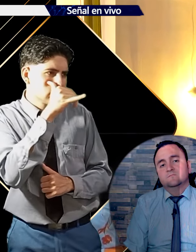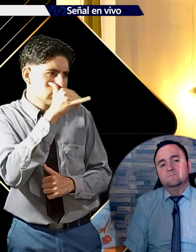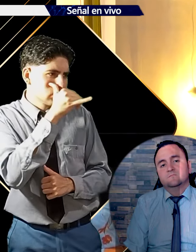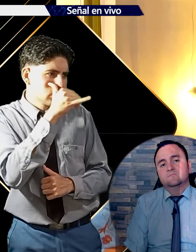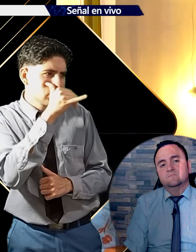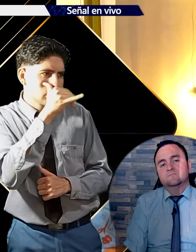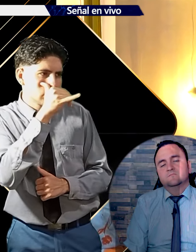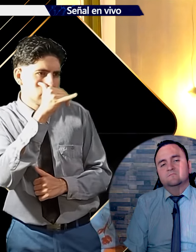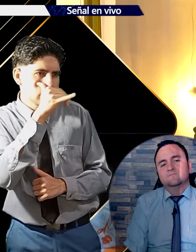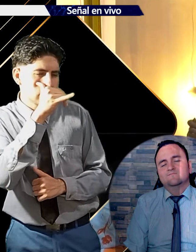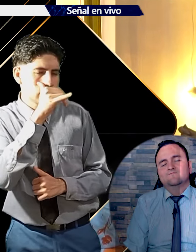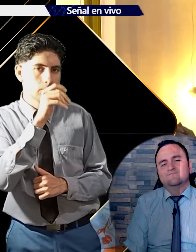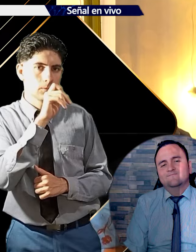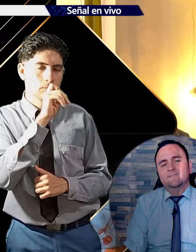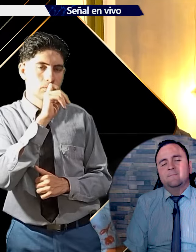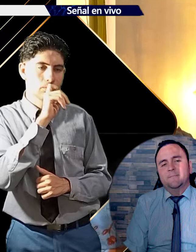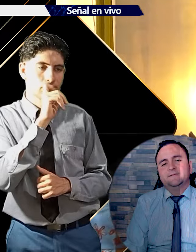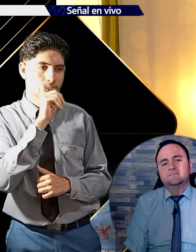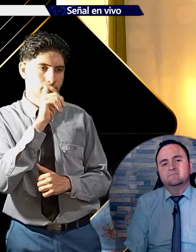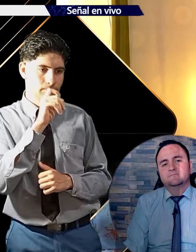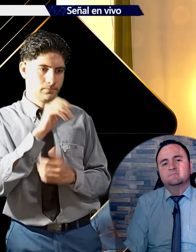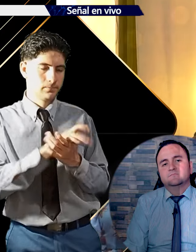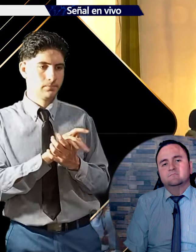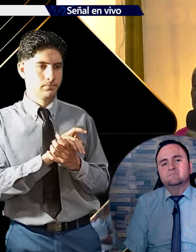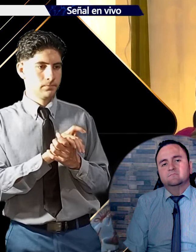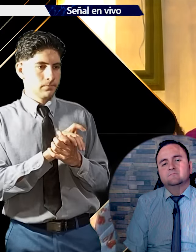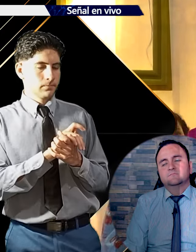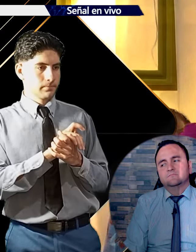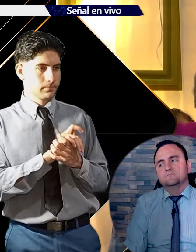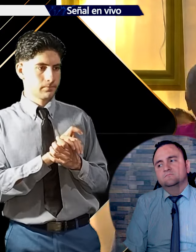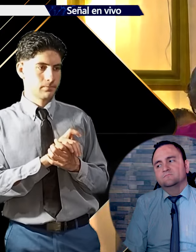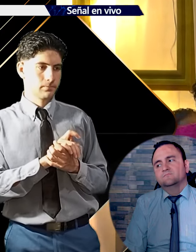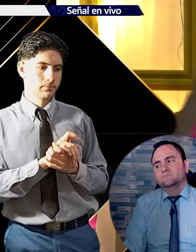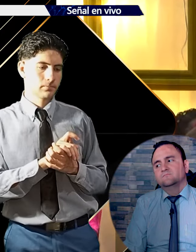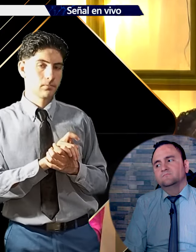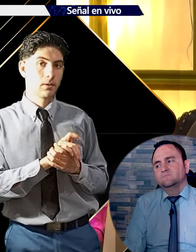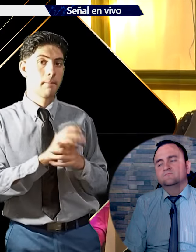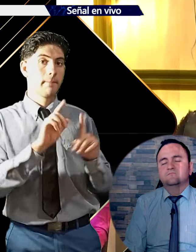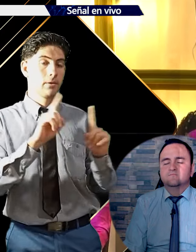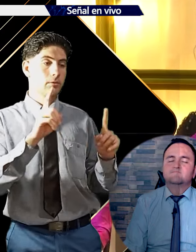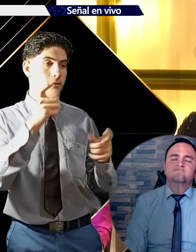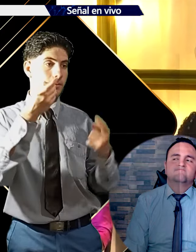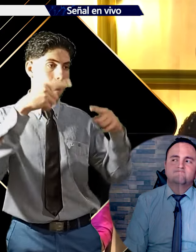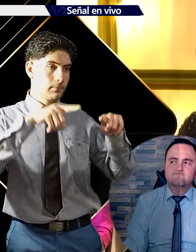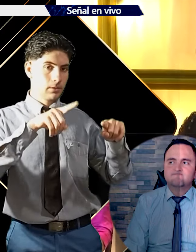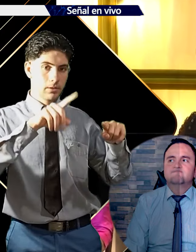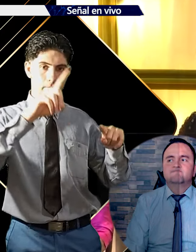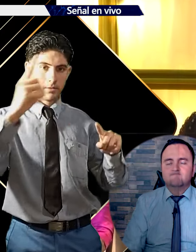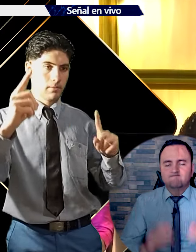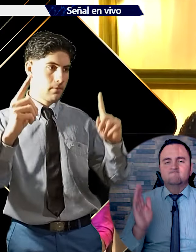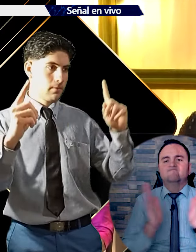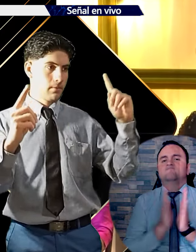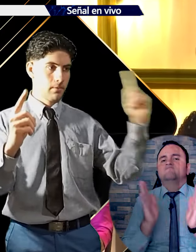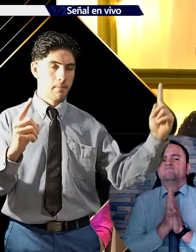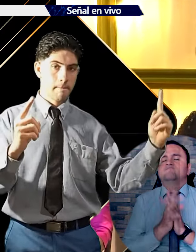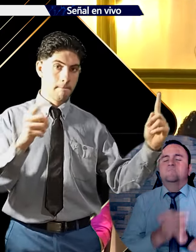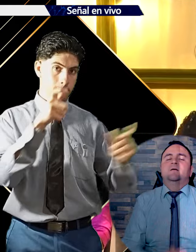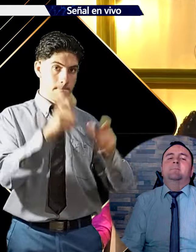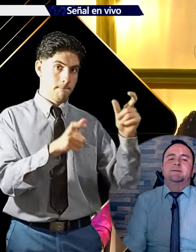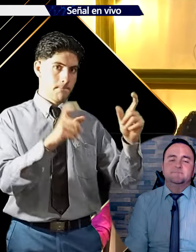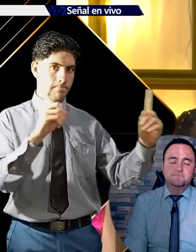el camarógrafo le hacía un seguimiento al león, pero resulta que a los lados les pusieron personas a ver si de